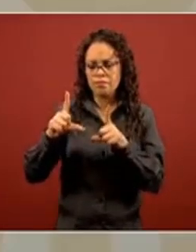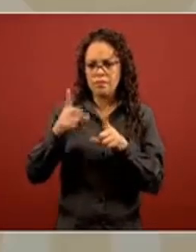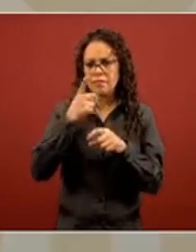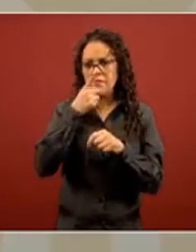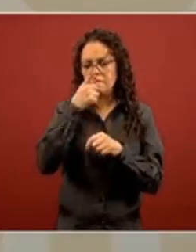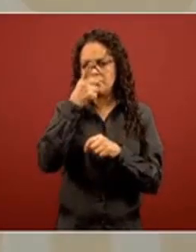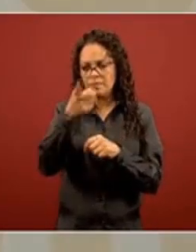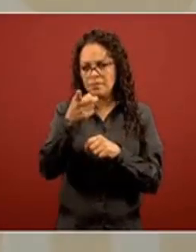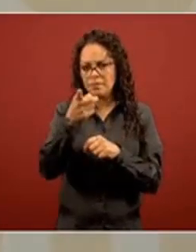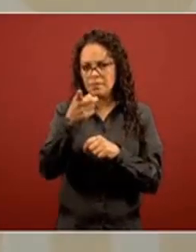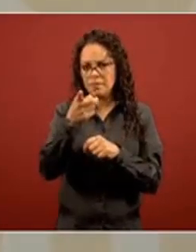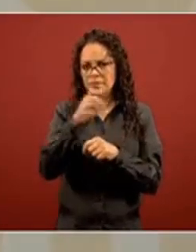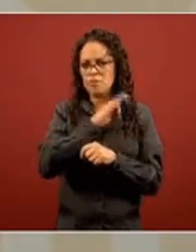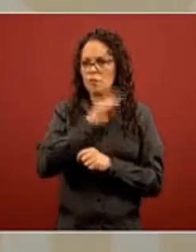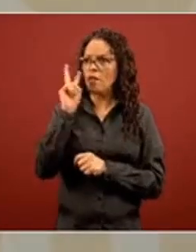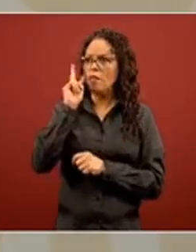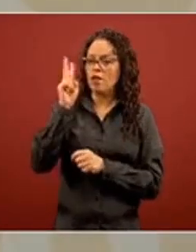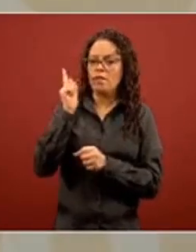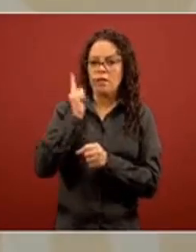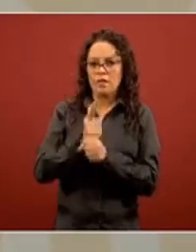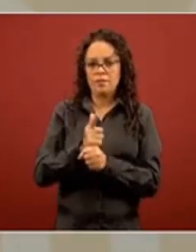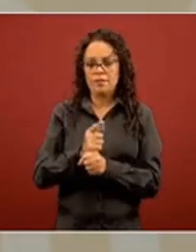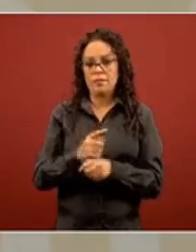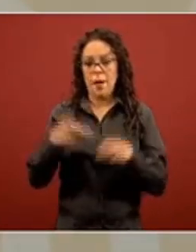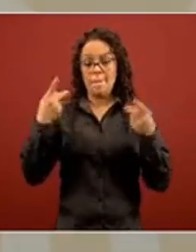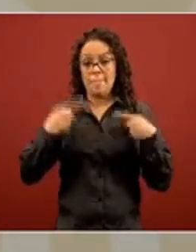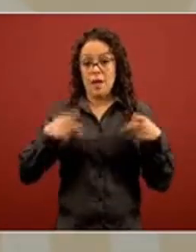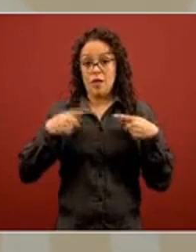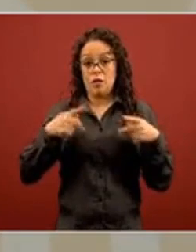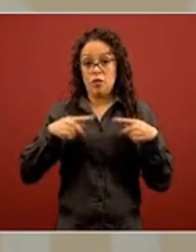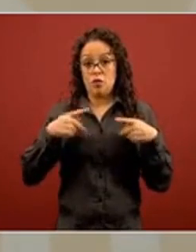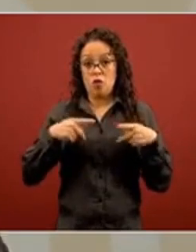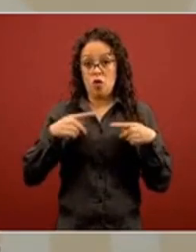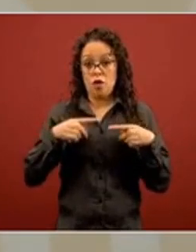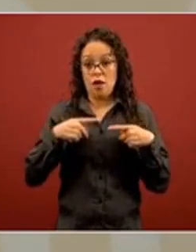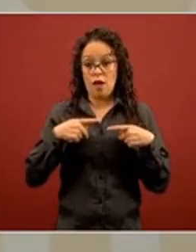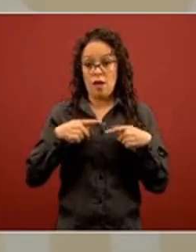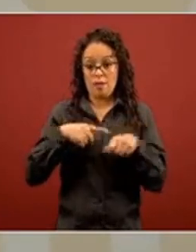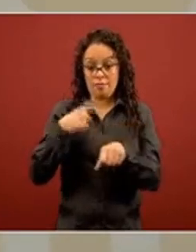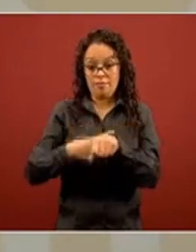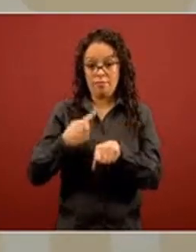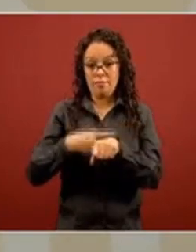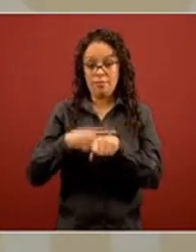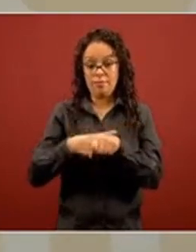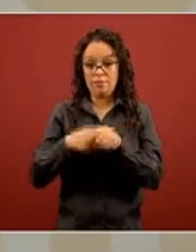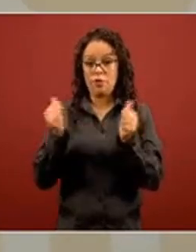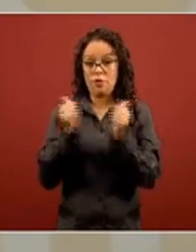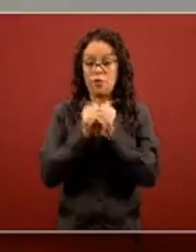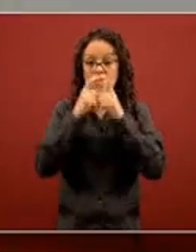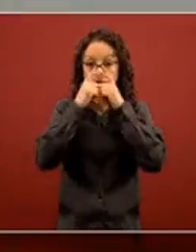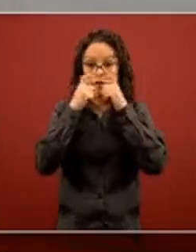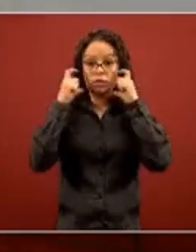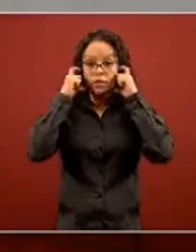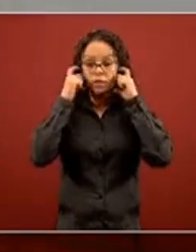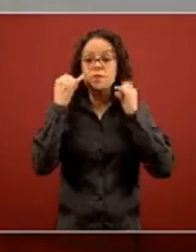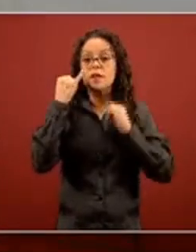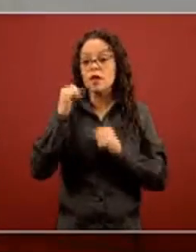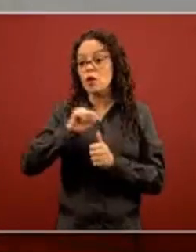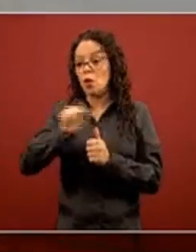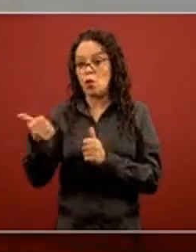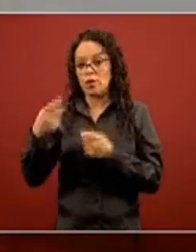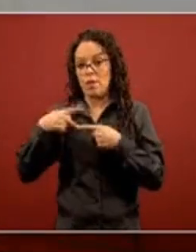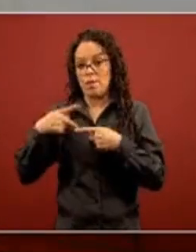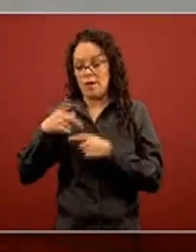consistente, en donde se ve una persona infectante que se pone cubrebocas y una persona no infectada que se